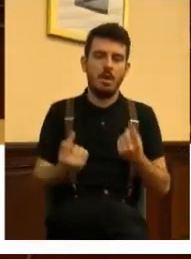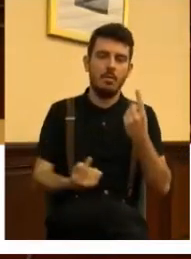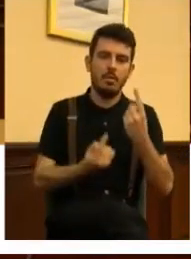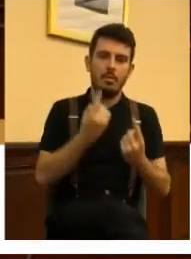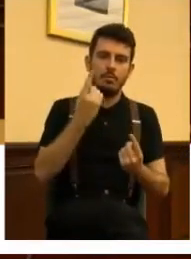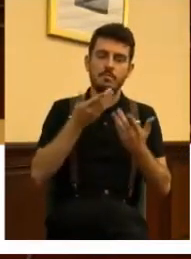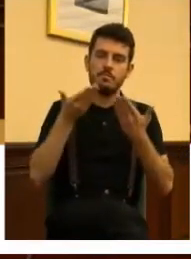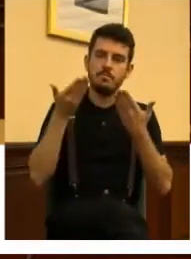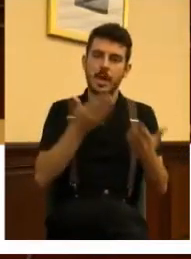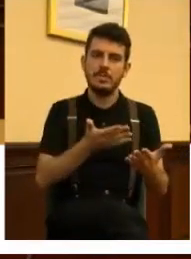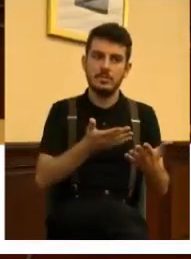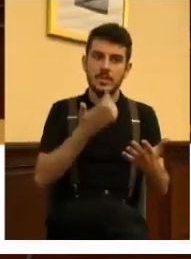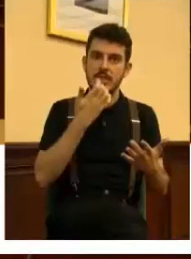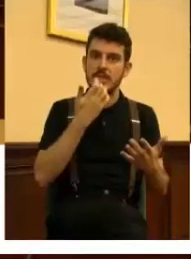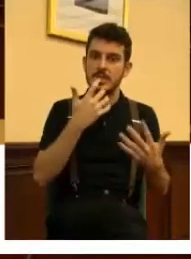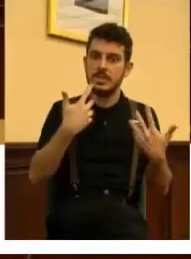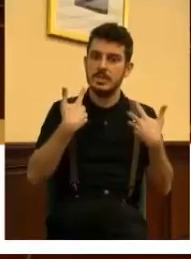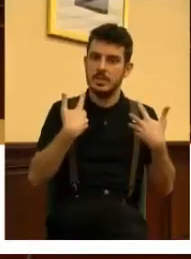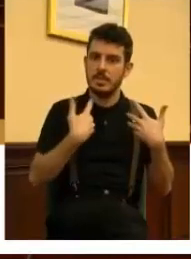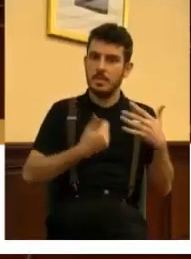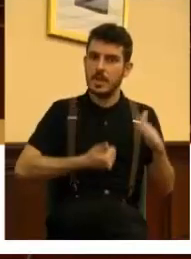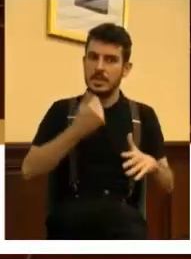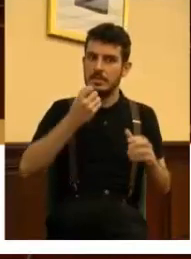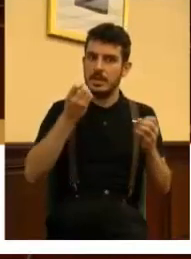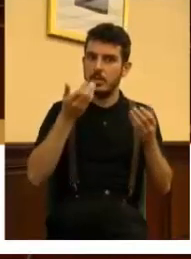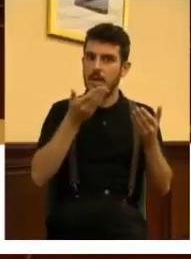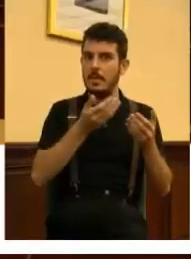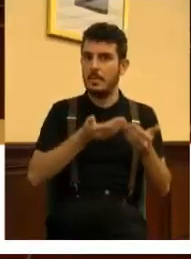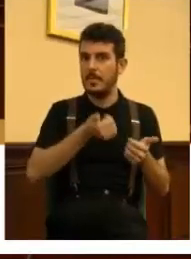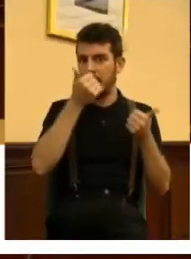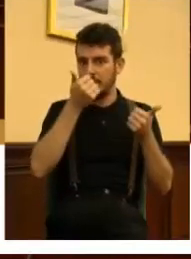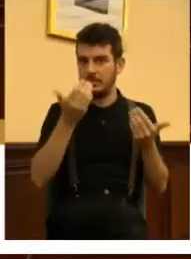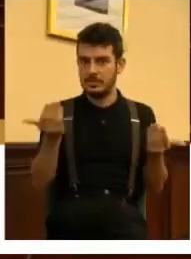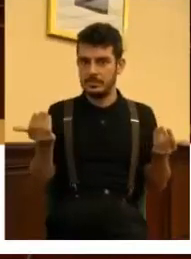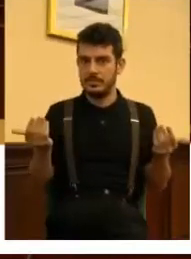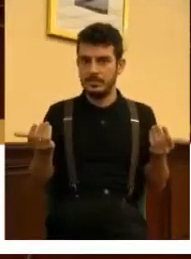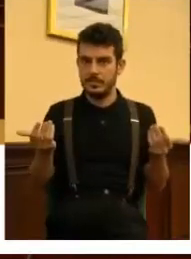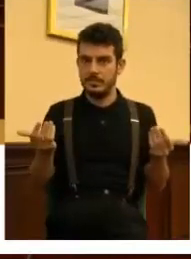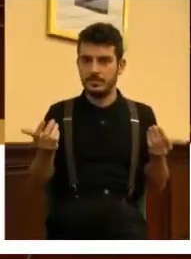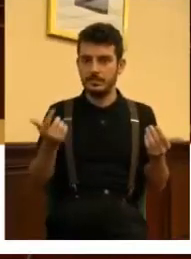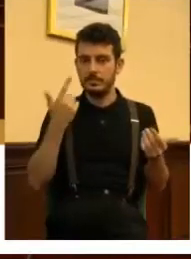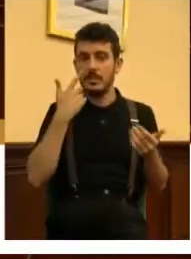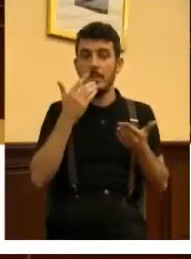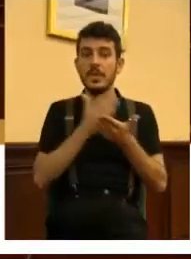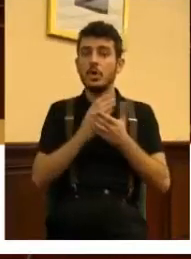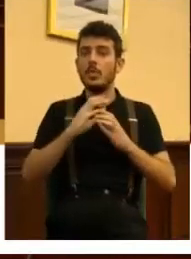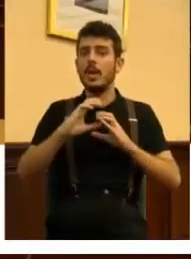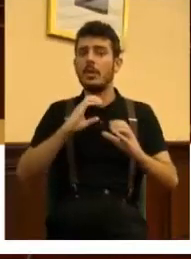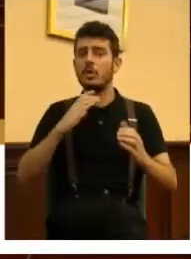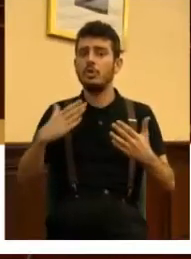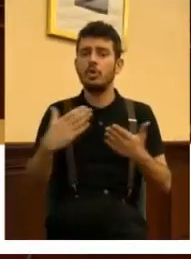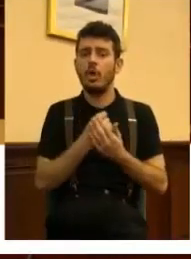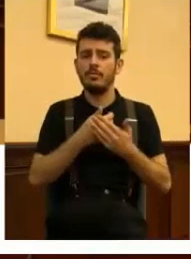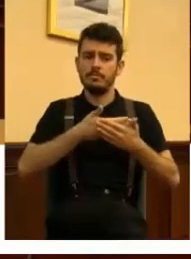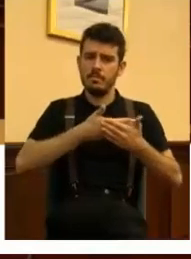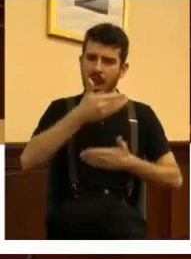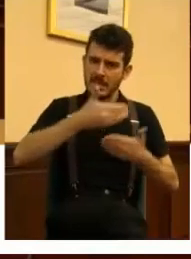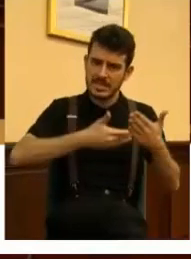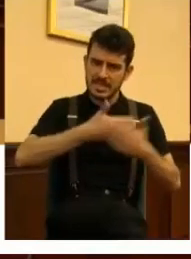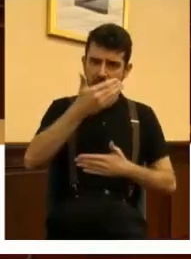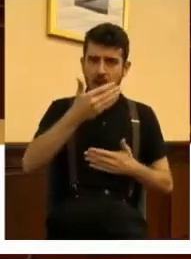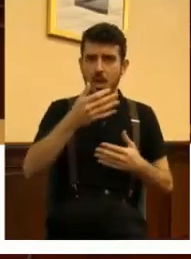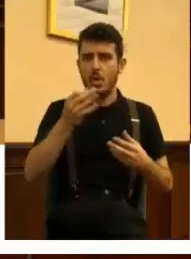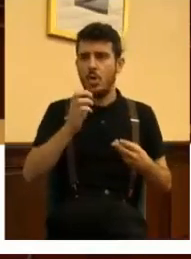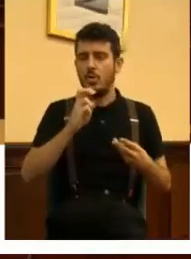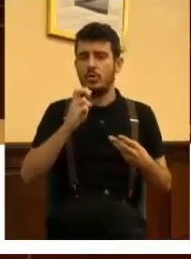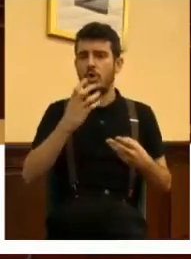a los que lo están pasando peor. Miren, todos los medios de comunicación, prensa, de